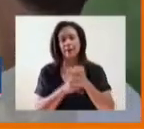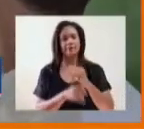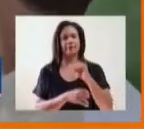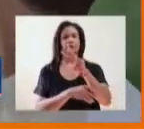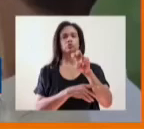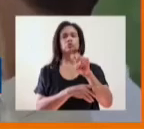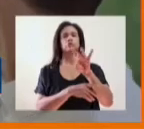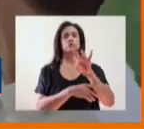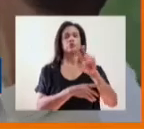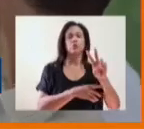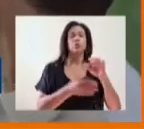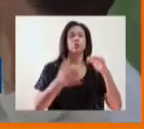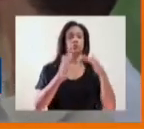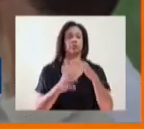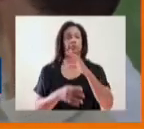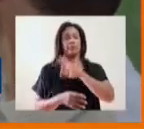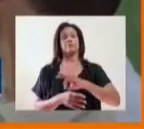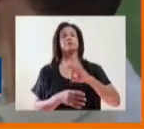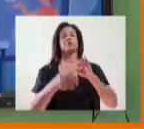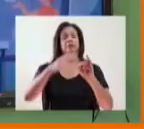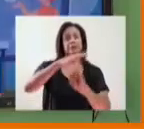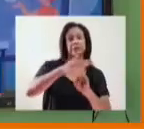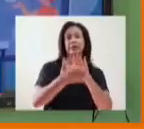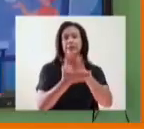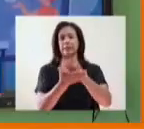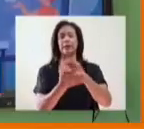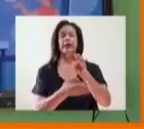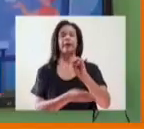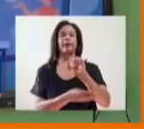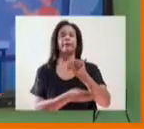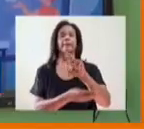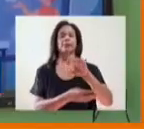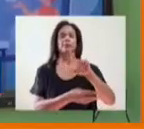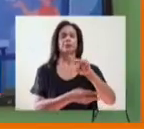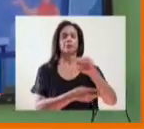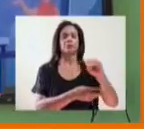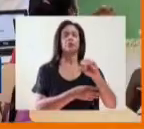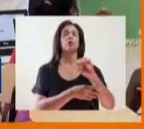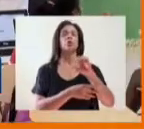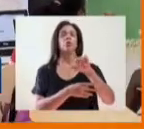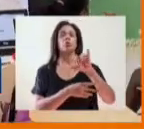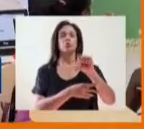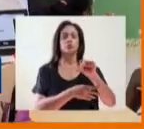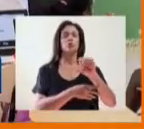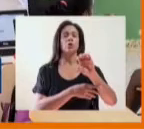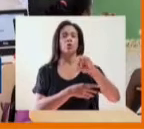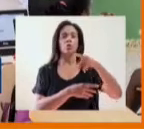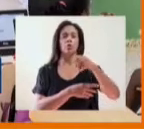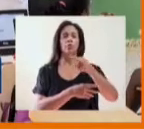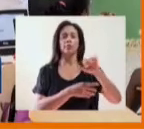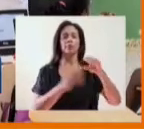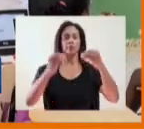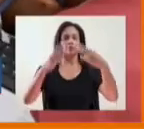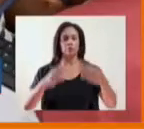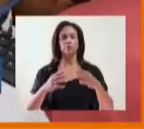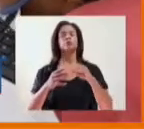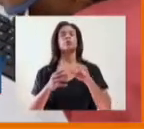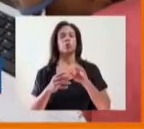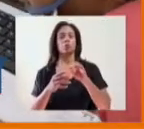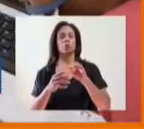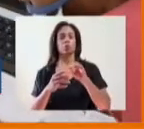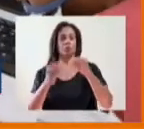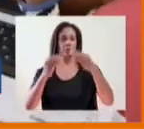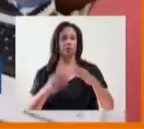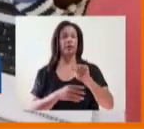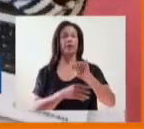de qué etapa está viviendo la república dominicana porque ya se está viviendo prácticamente en la normalidad